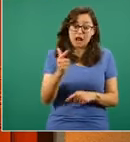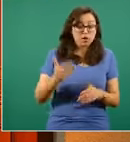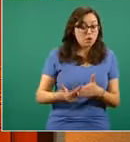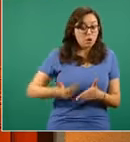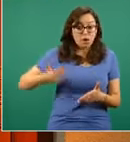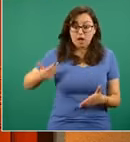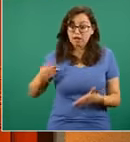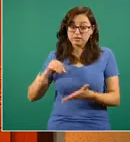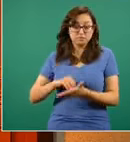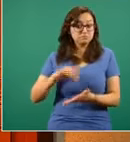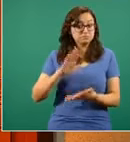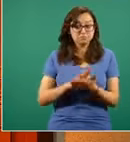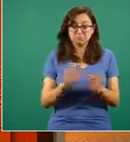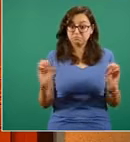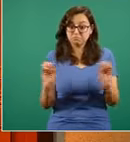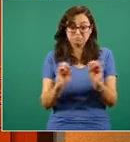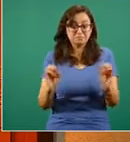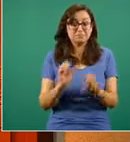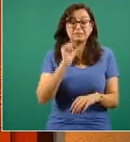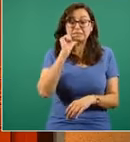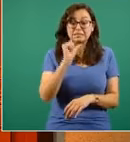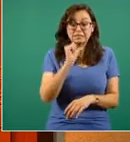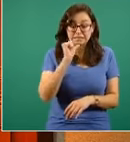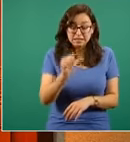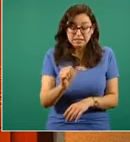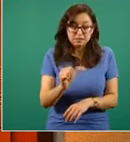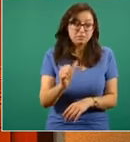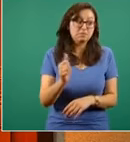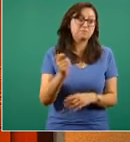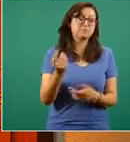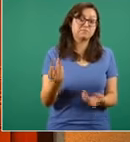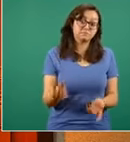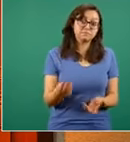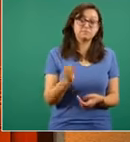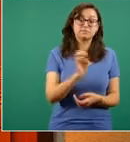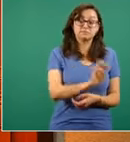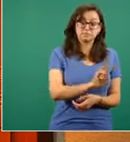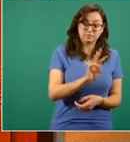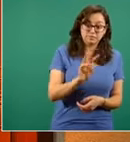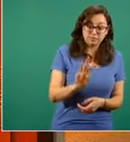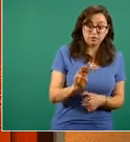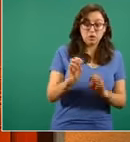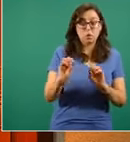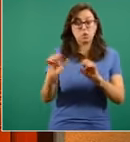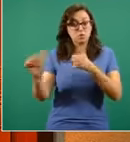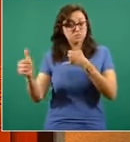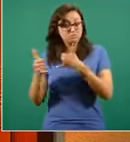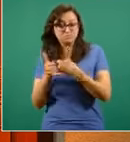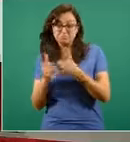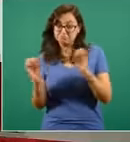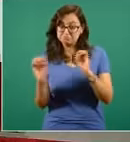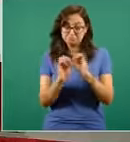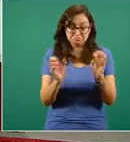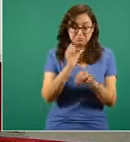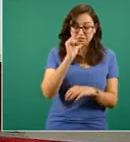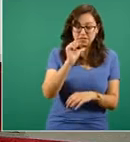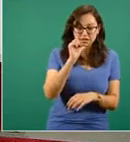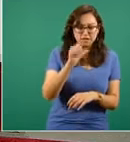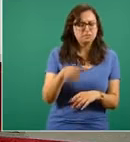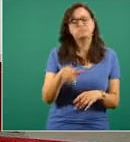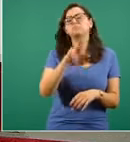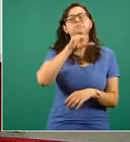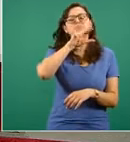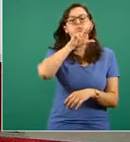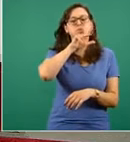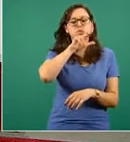podido registrarse previamente, ya sea a través de la plataforma o ya sea a través de la llamada, va a haber un